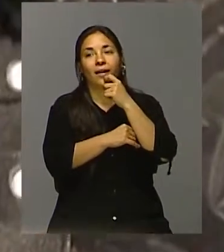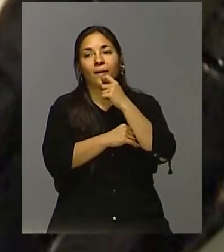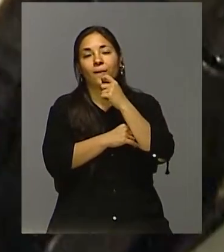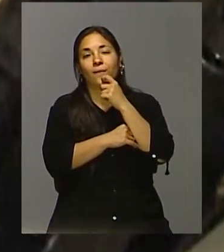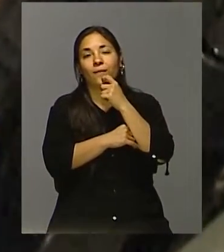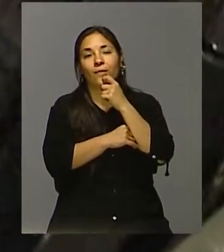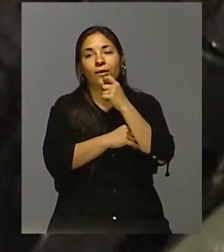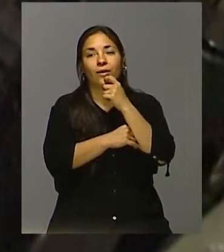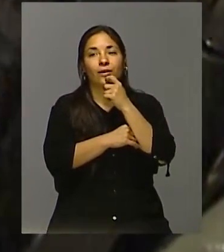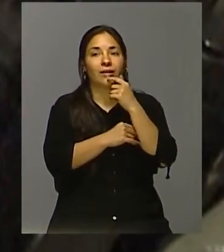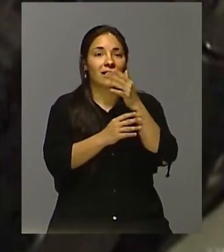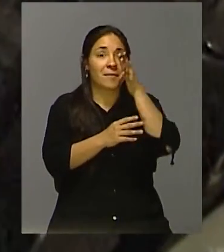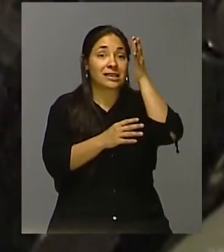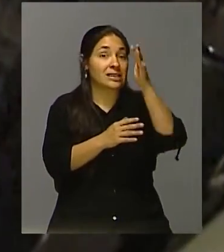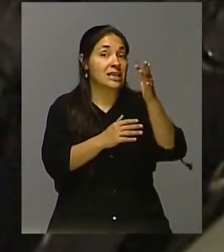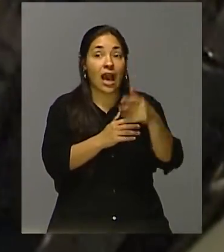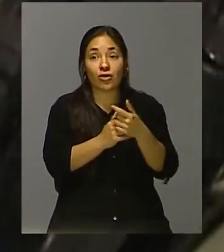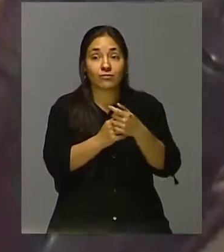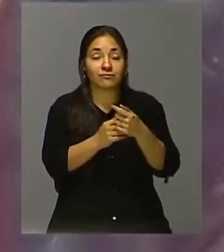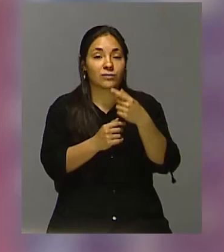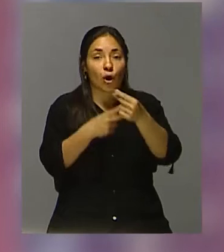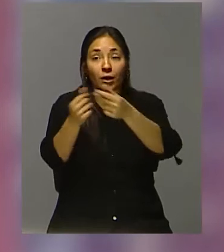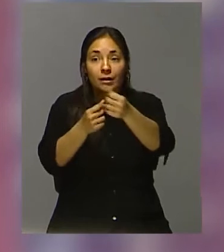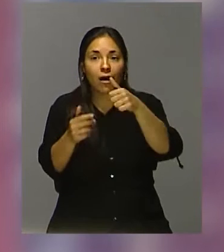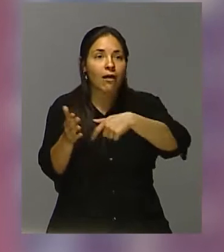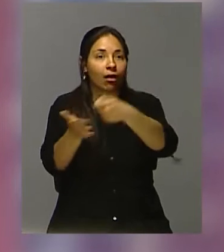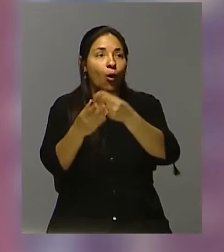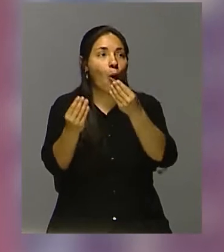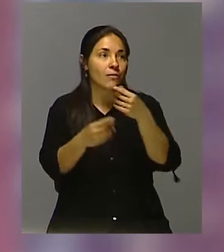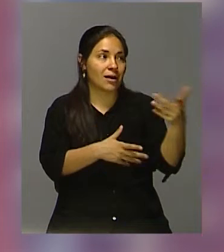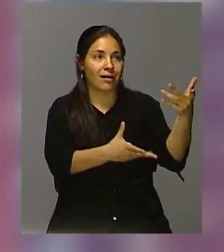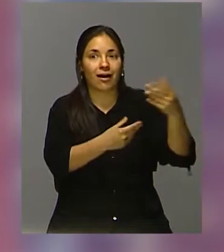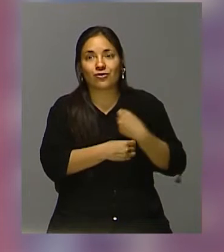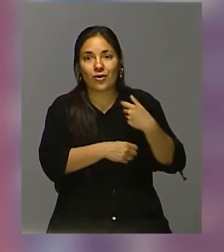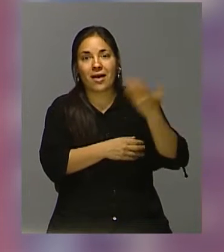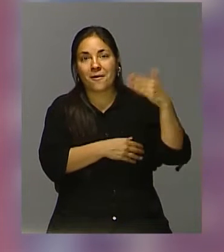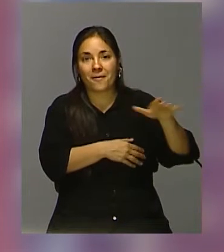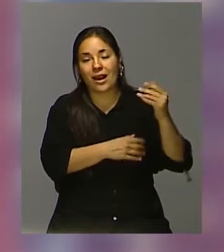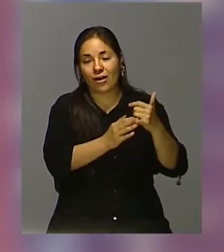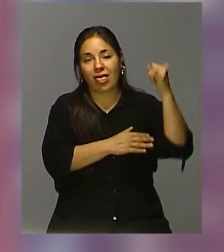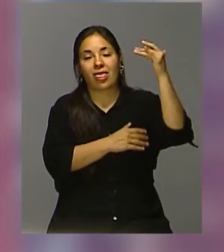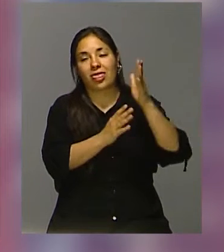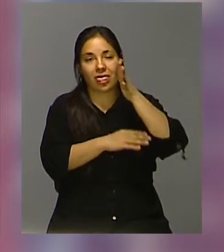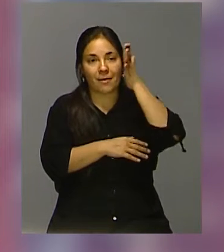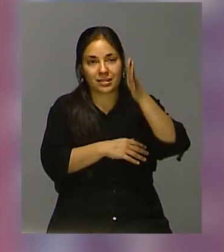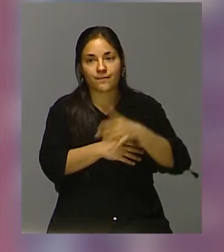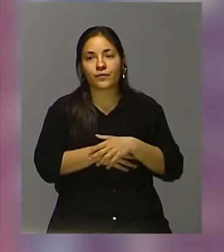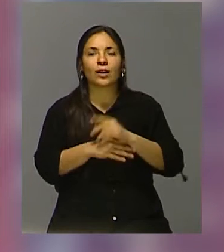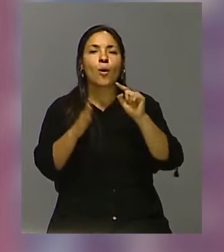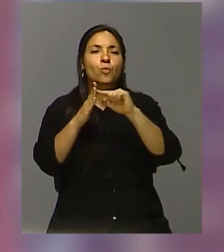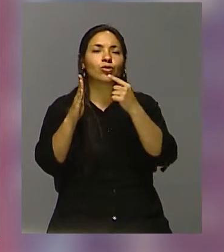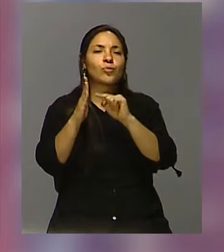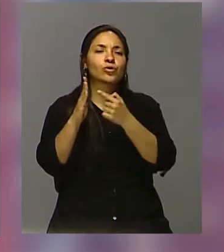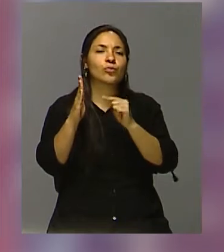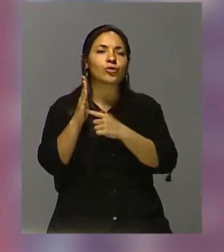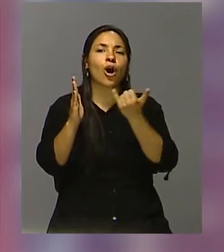cuando consumiste más y ahora no sabes cómo pagarlo. Tal cual. Nicolás, ¿cuáles algunos tips, consejitos que nos diga